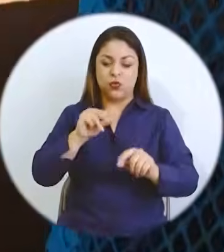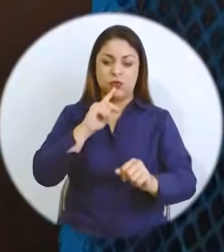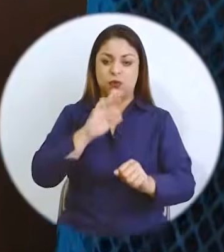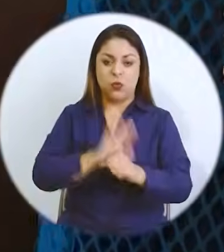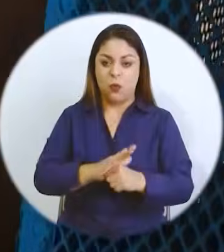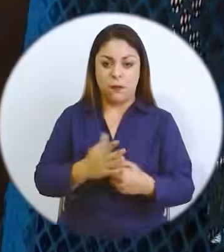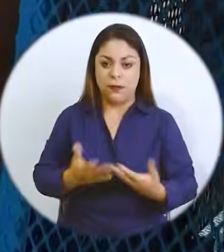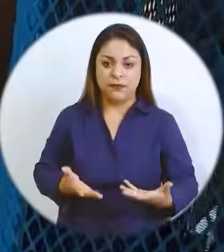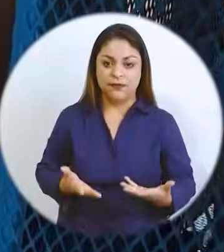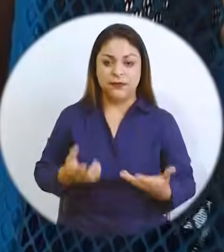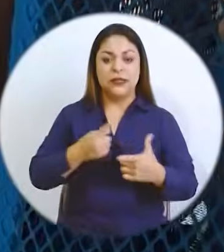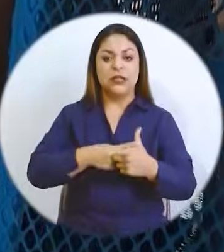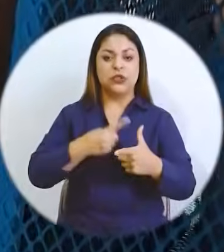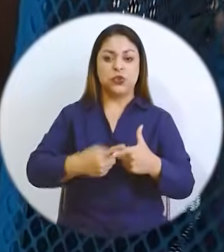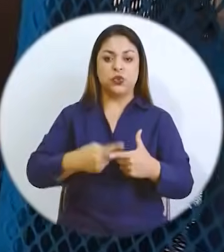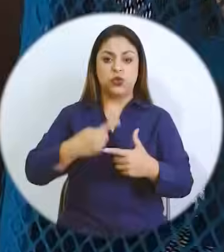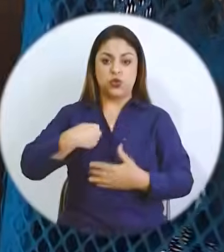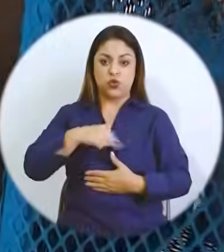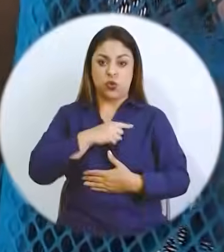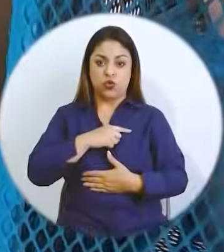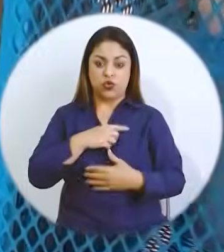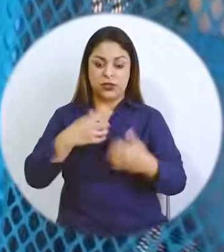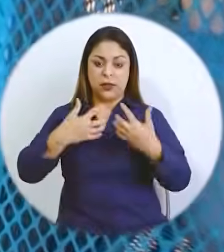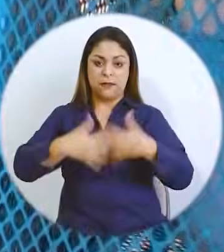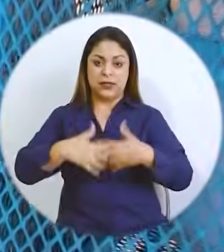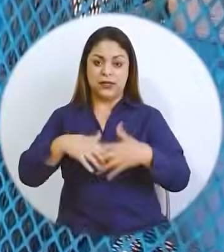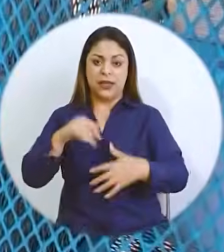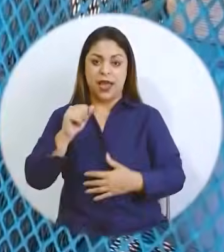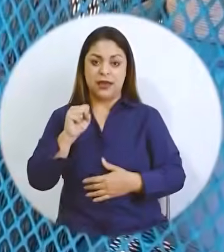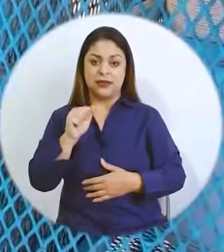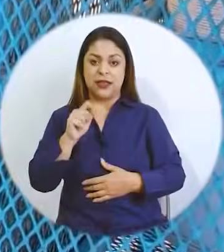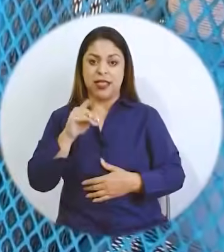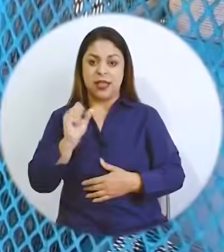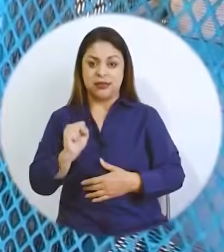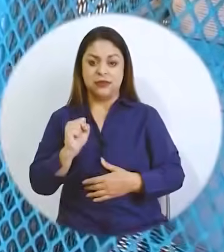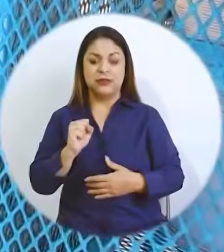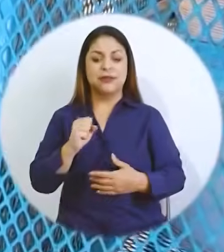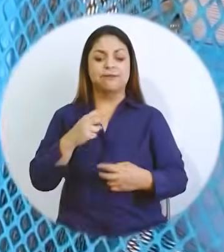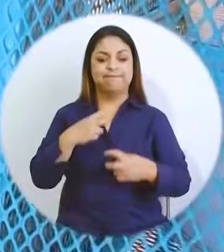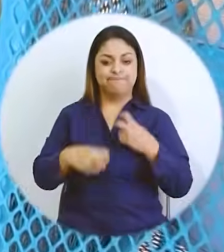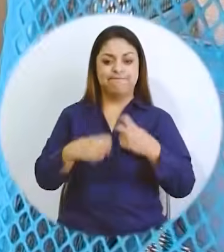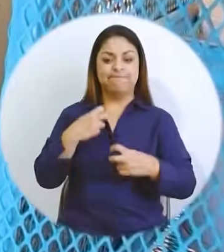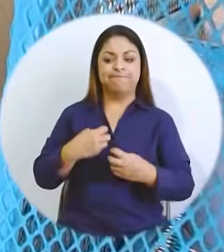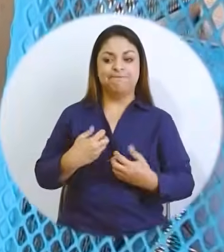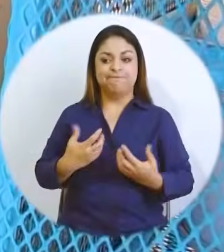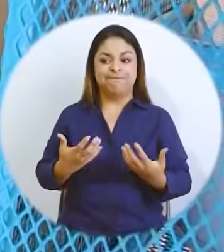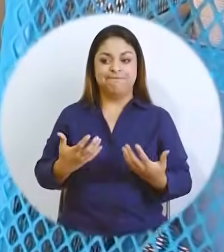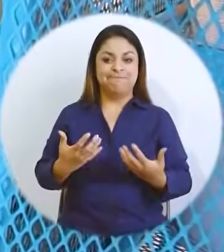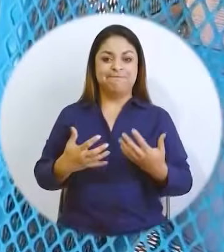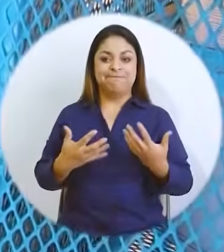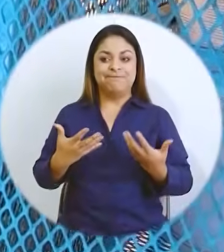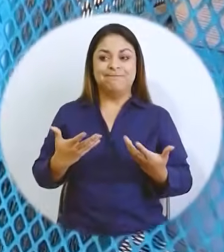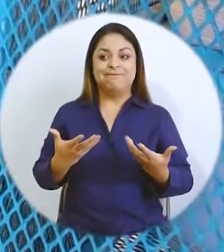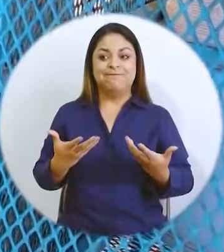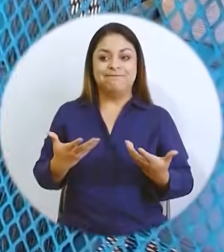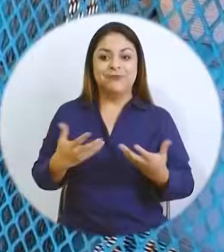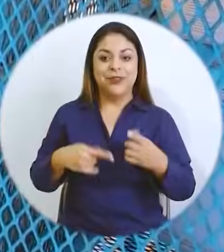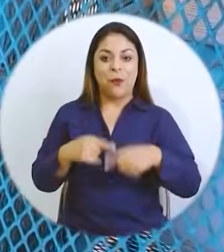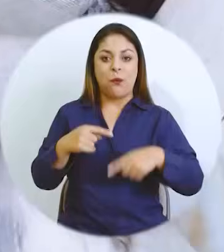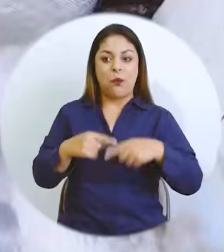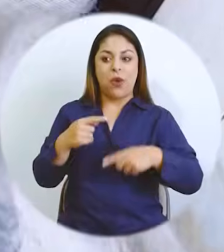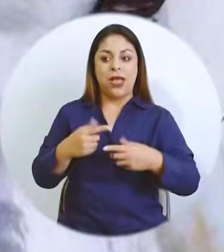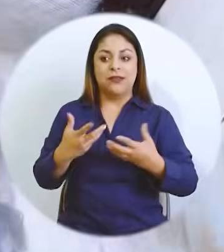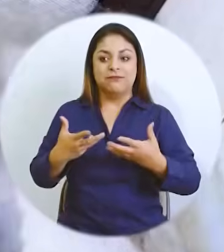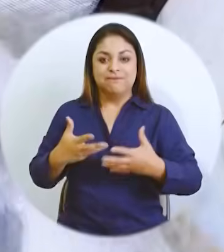derecho y no se cumple. Entonces eso nos pone a los acueductos, a las asadas, en una problemática, ¿verdad?, de no